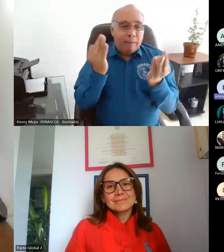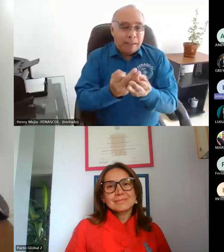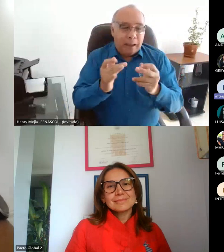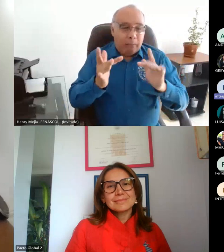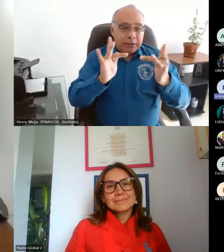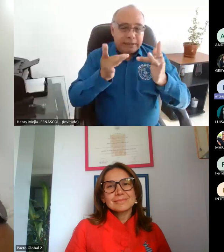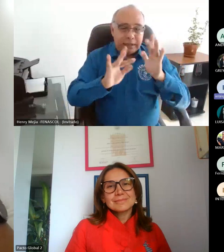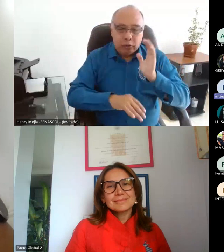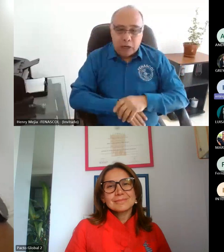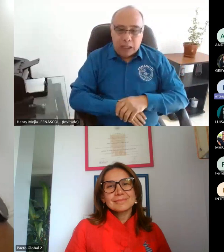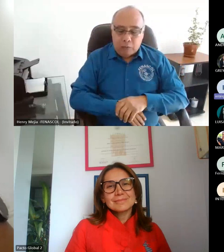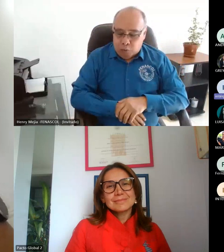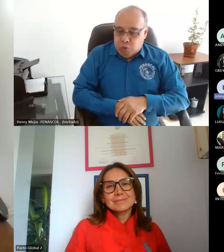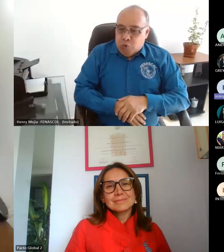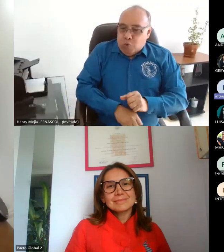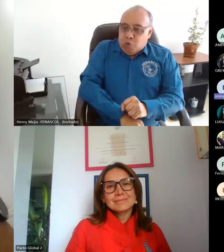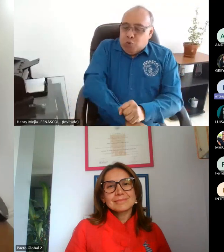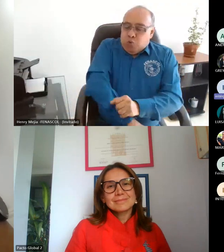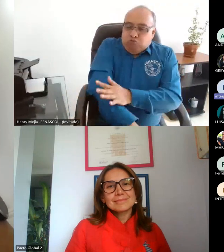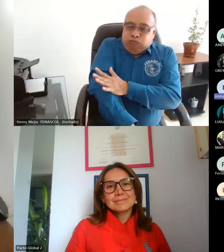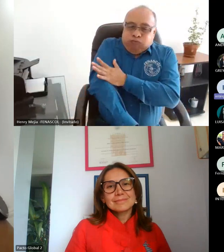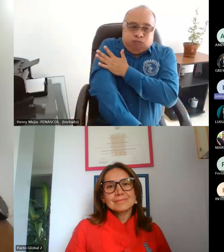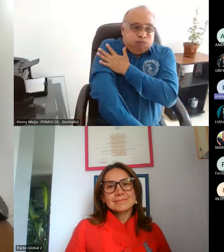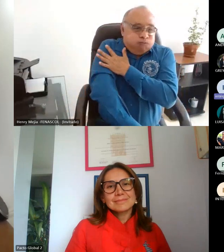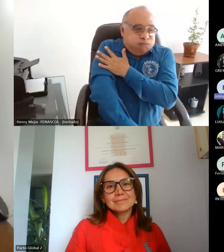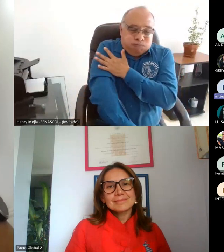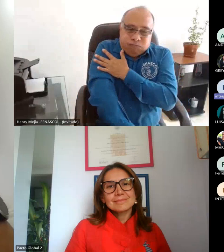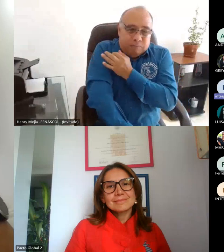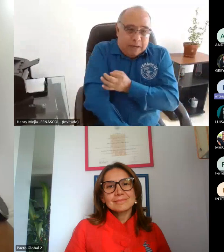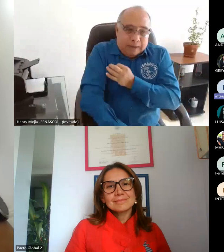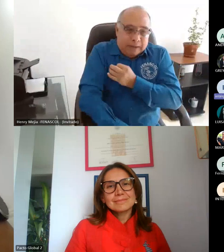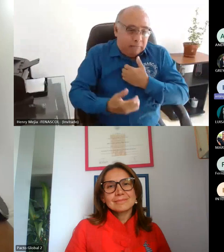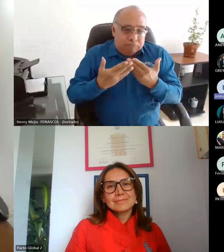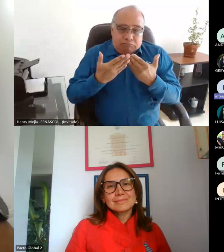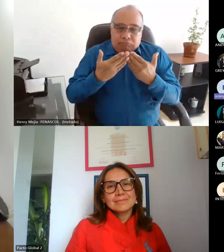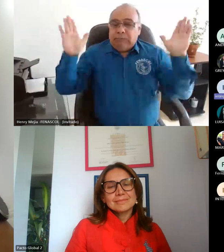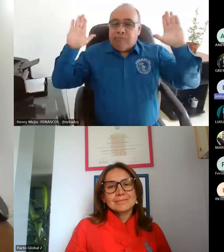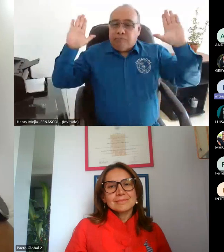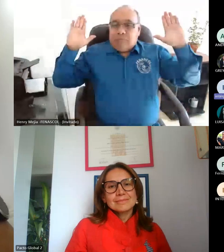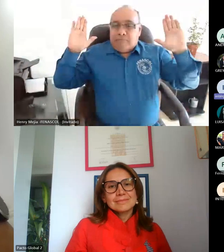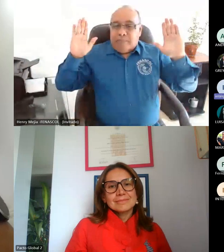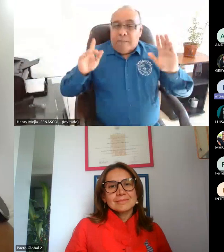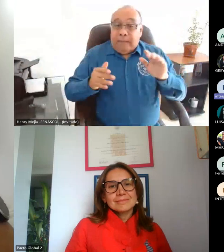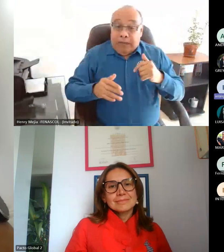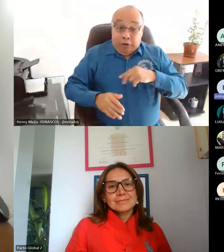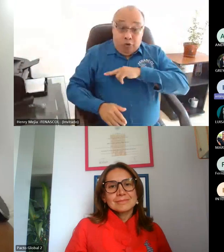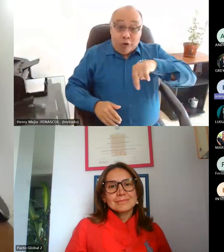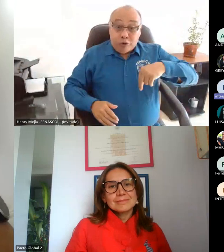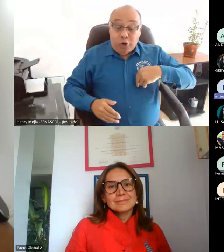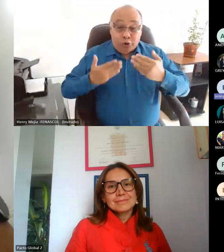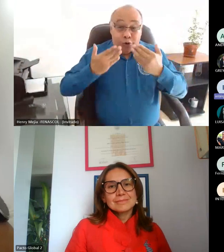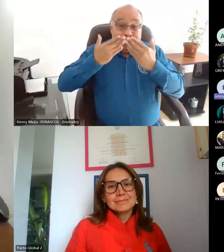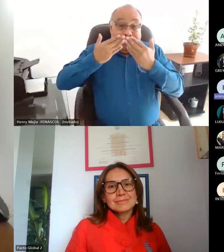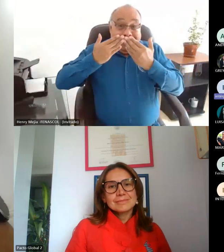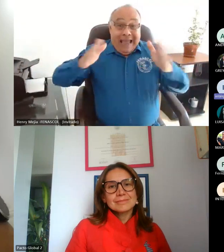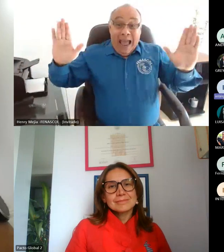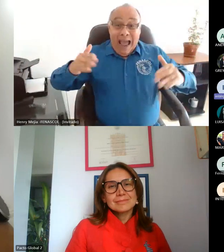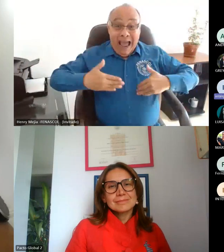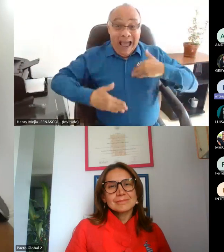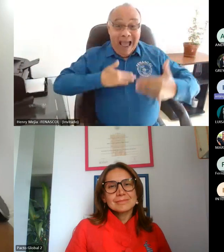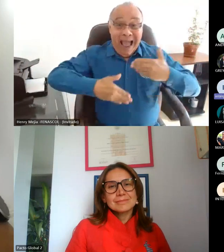un teléfono móvil él mismo siendo autónomo siendo independiente a través del centro de relevo sí Esto me emocionó porque pues